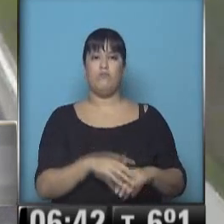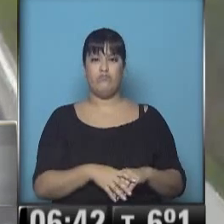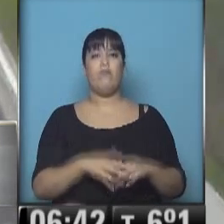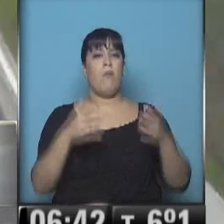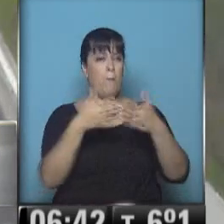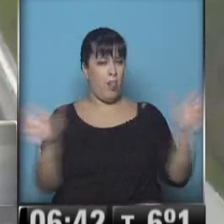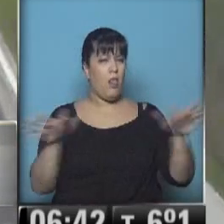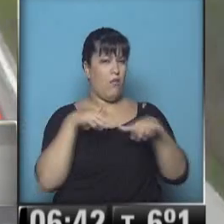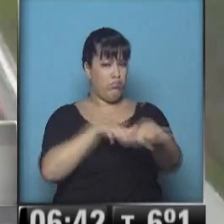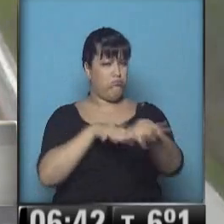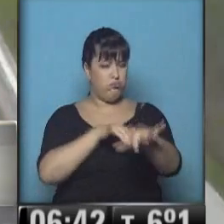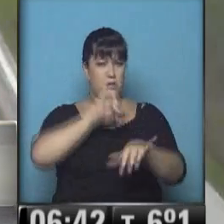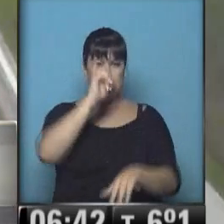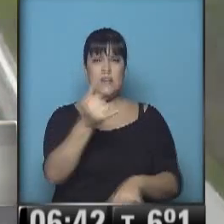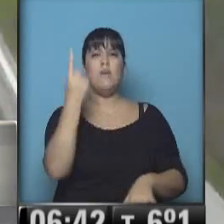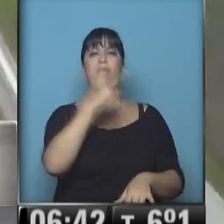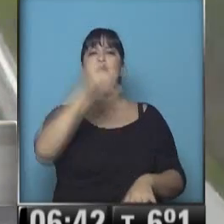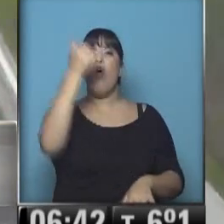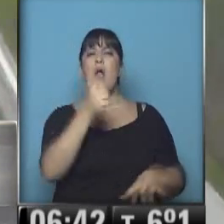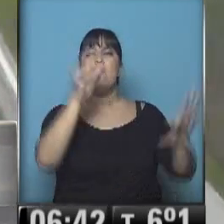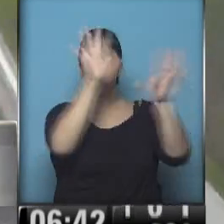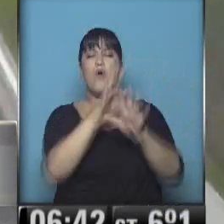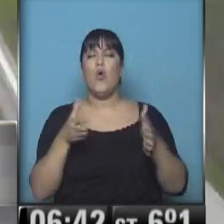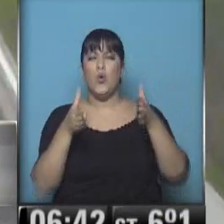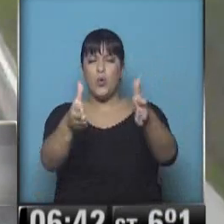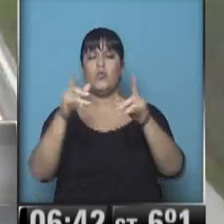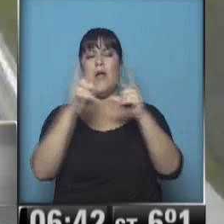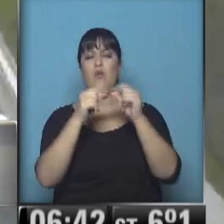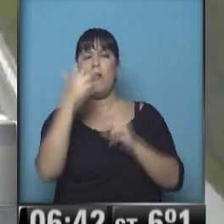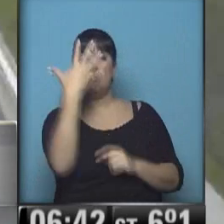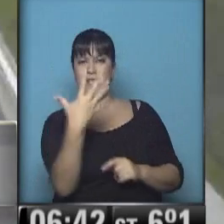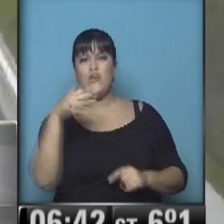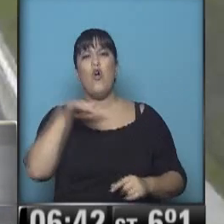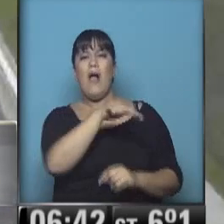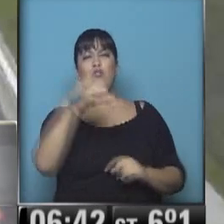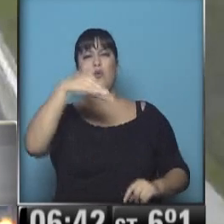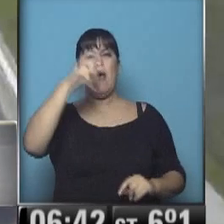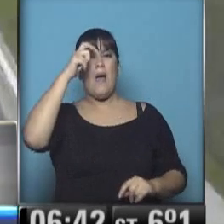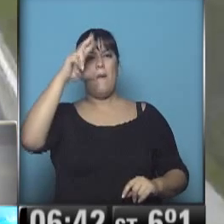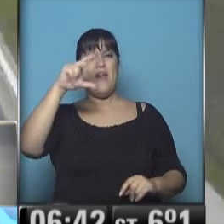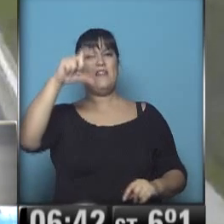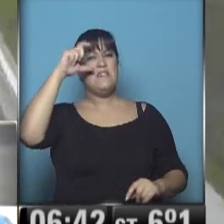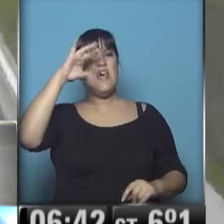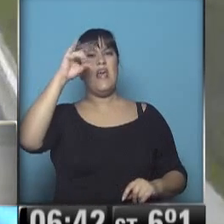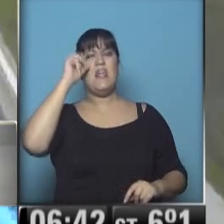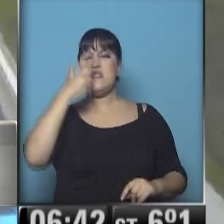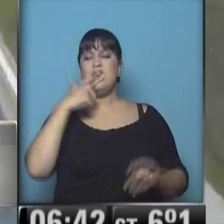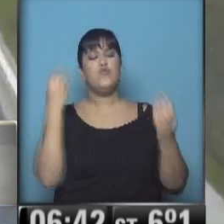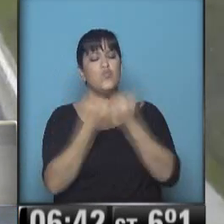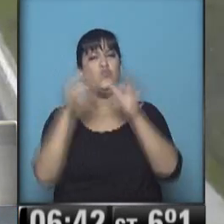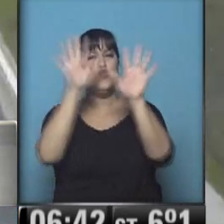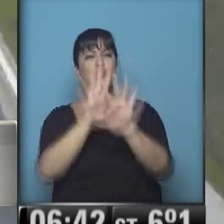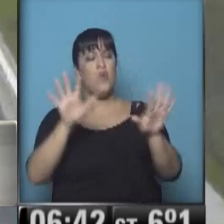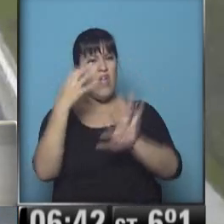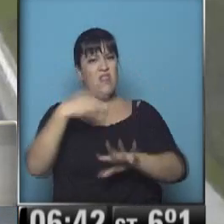liberada. En tanto, hay nieblas en la ruta 5 a la altura de Mercedes, Tabuco, así que por supuesto transiten con